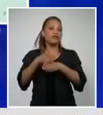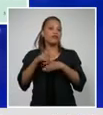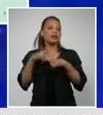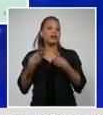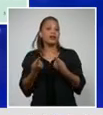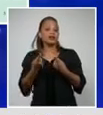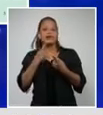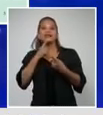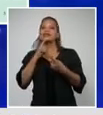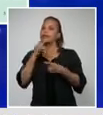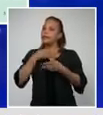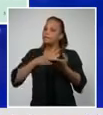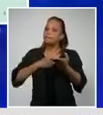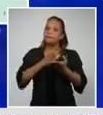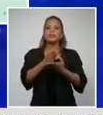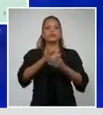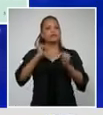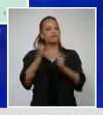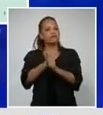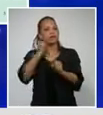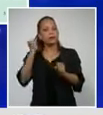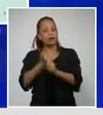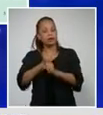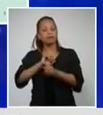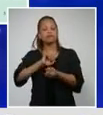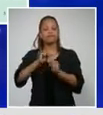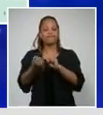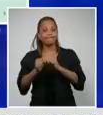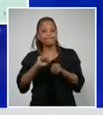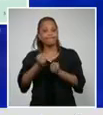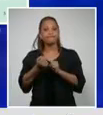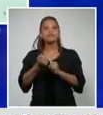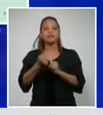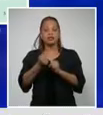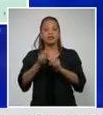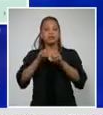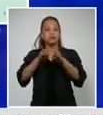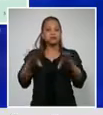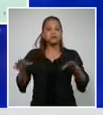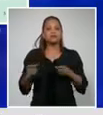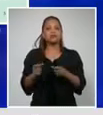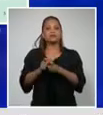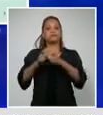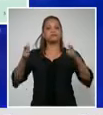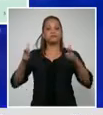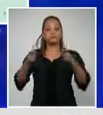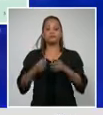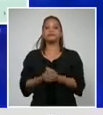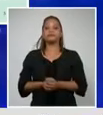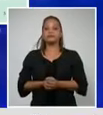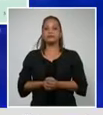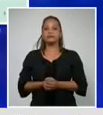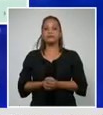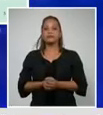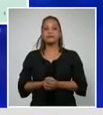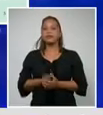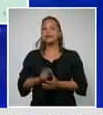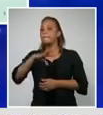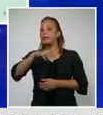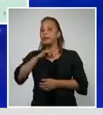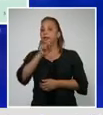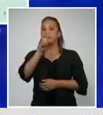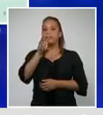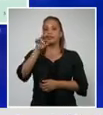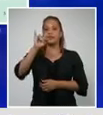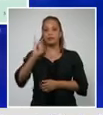la transmisión en esta provincia es elevada en estos momentos. De Pinar del Río